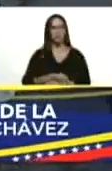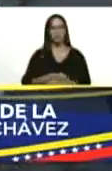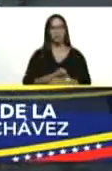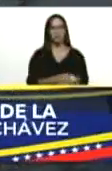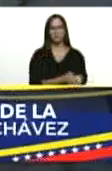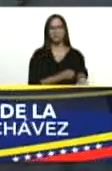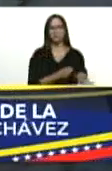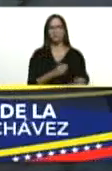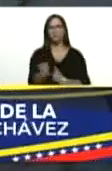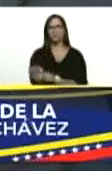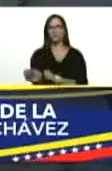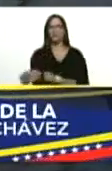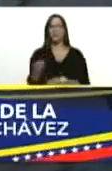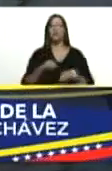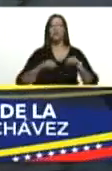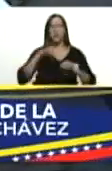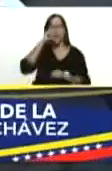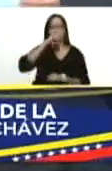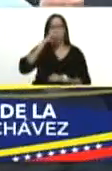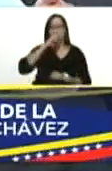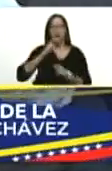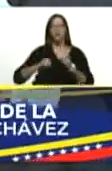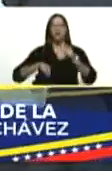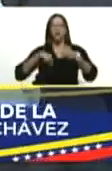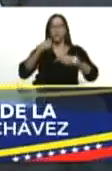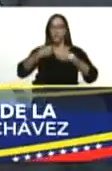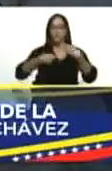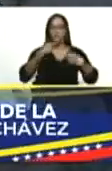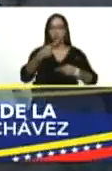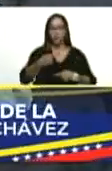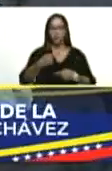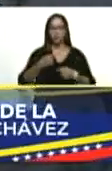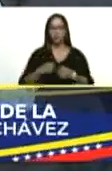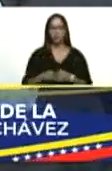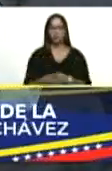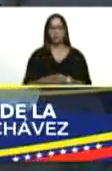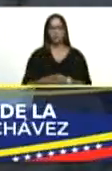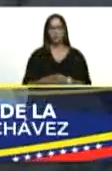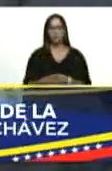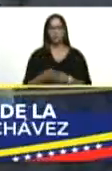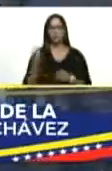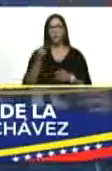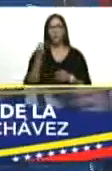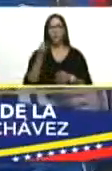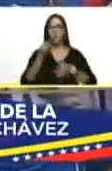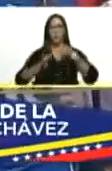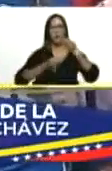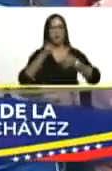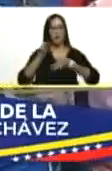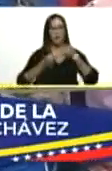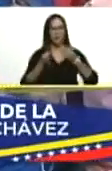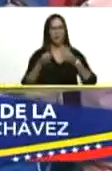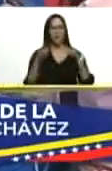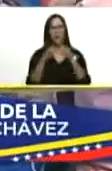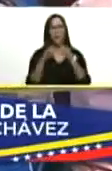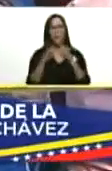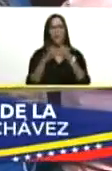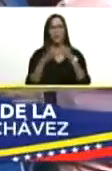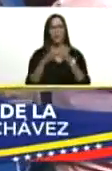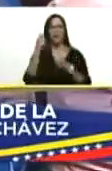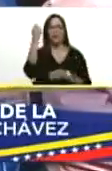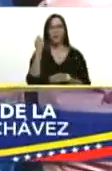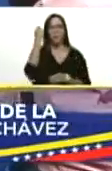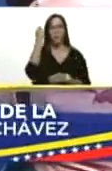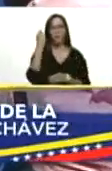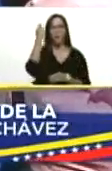y en los años subsiguientes, como lo describía la compañera